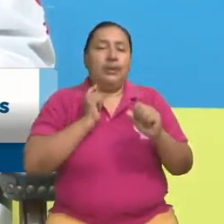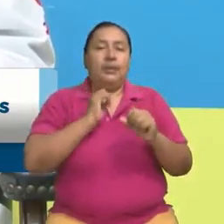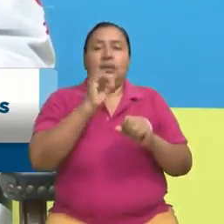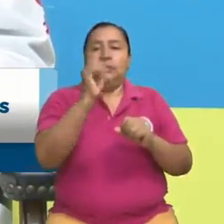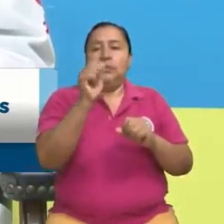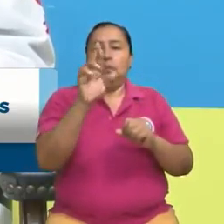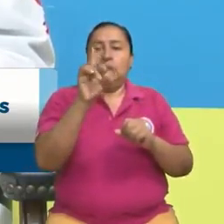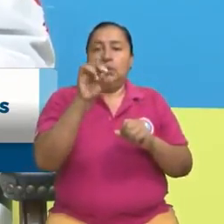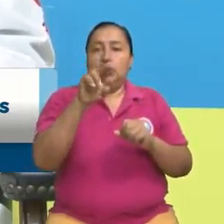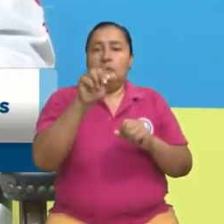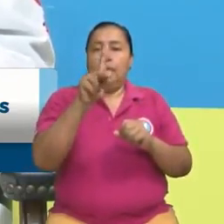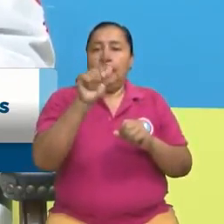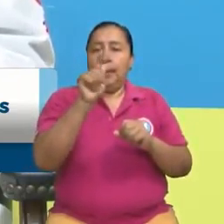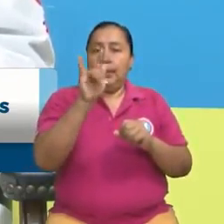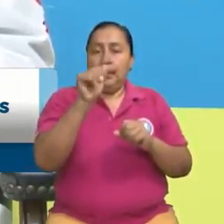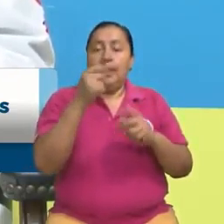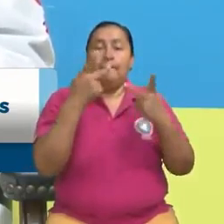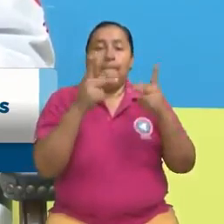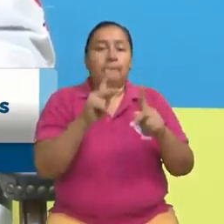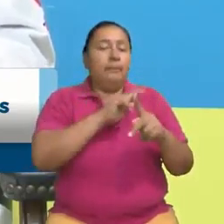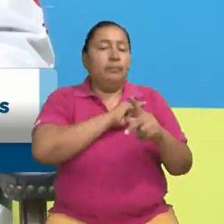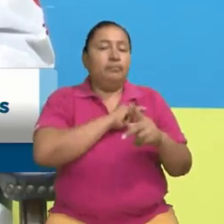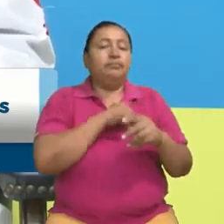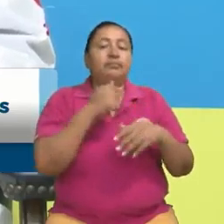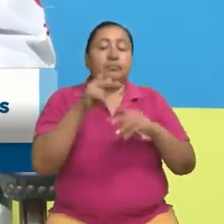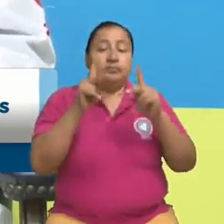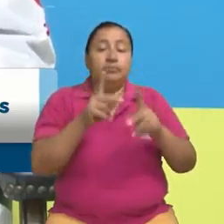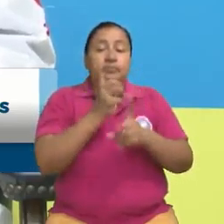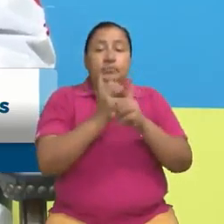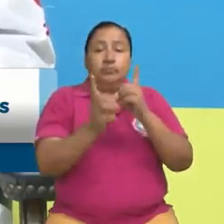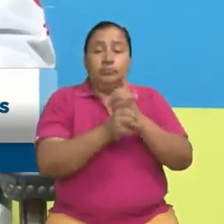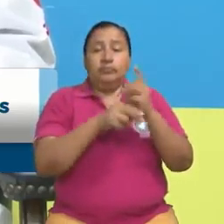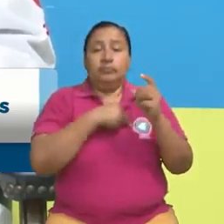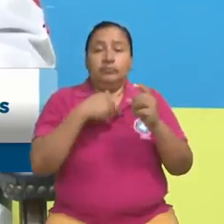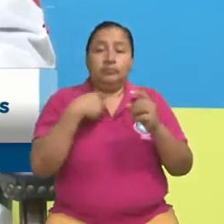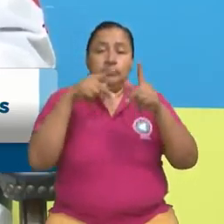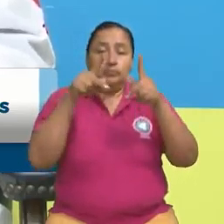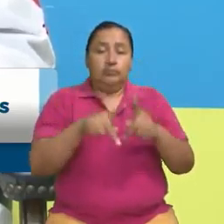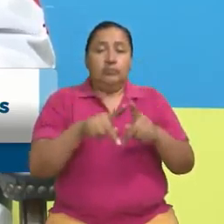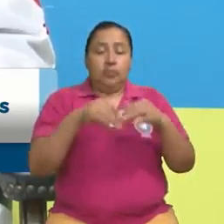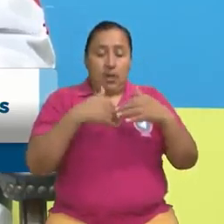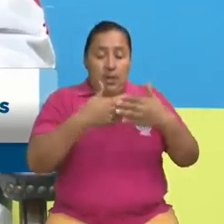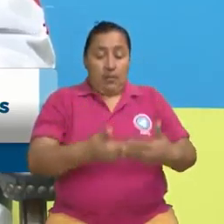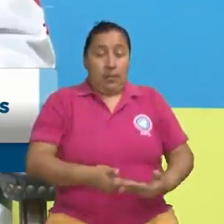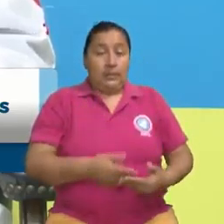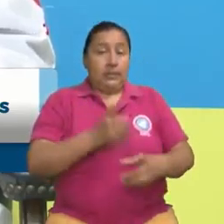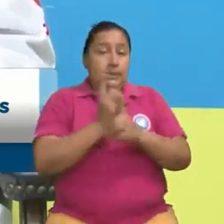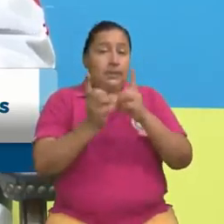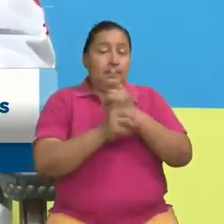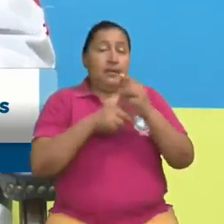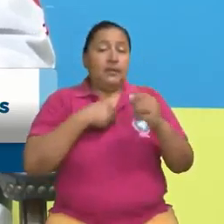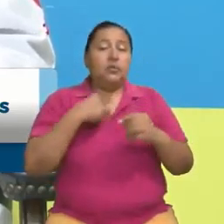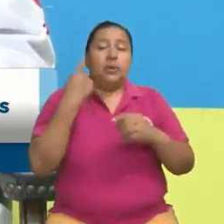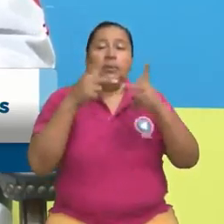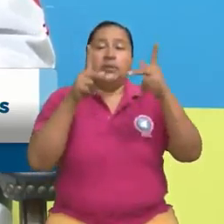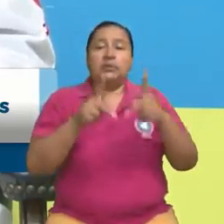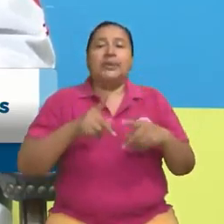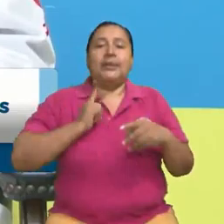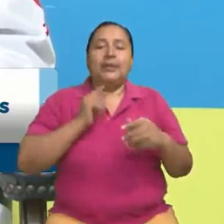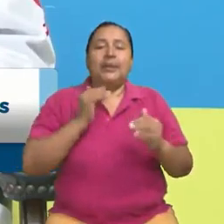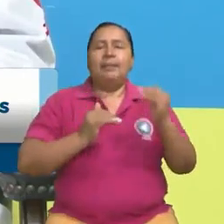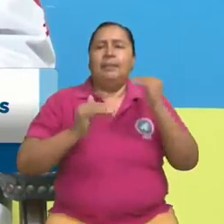bebé, pero al que se le debe de hacer, al embarazada que se le debe de hacer, es aquella que tiene más factores